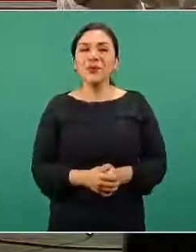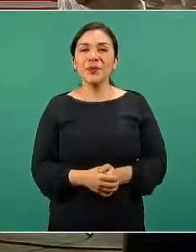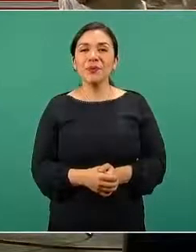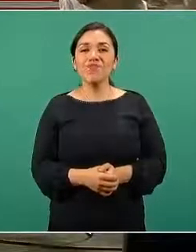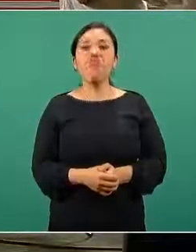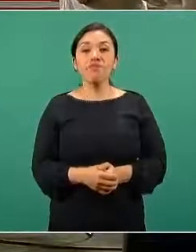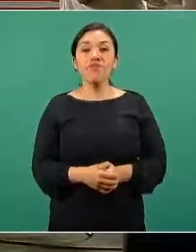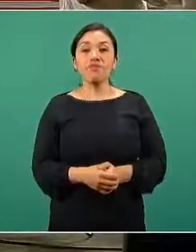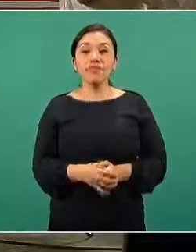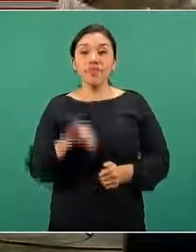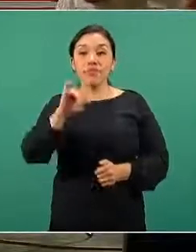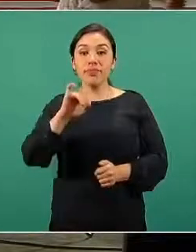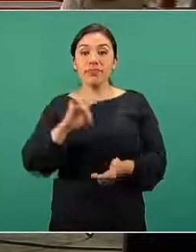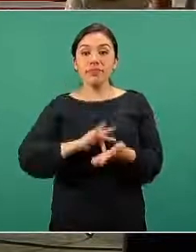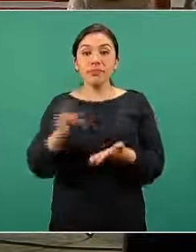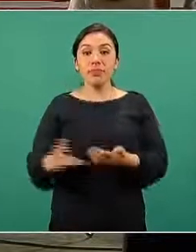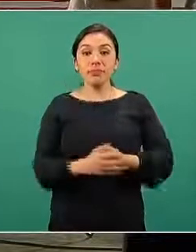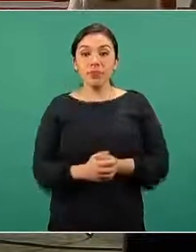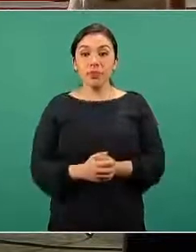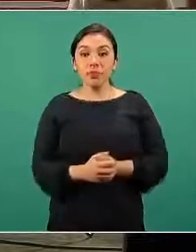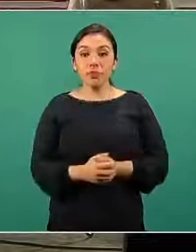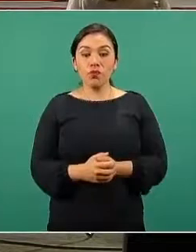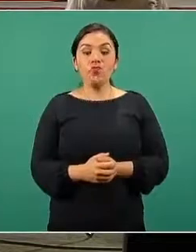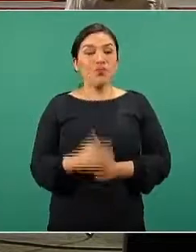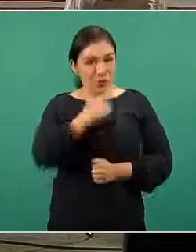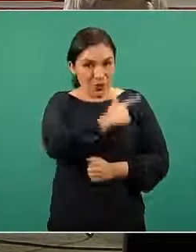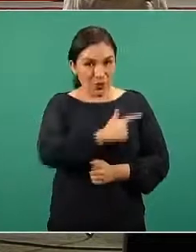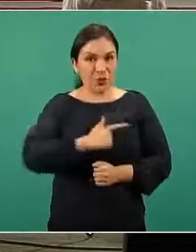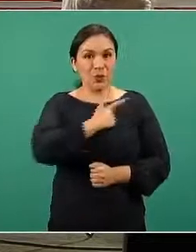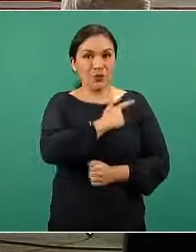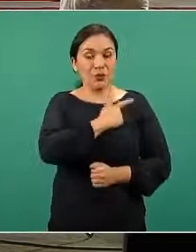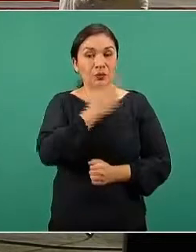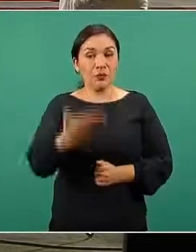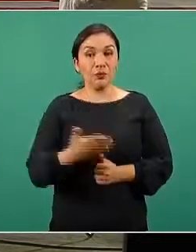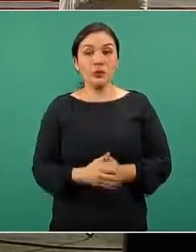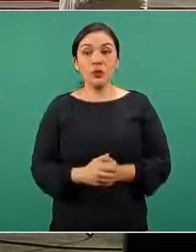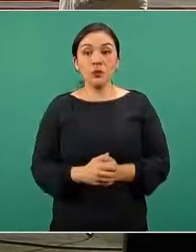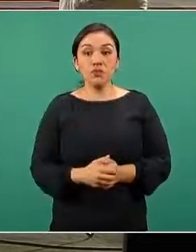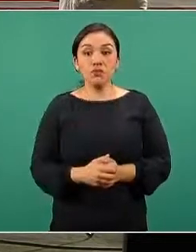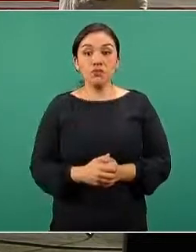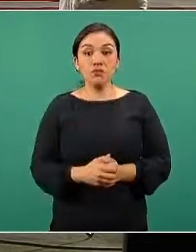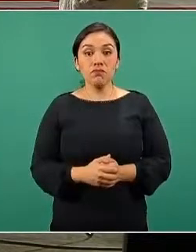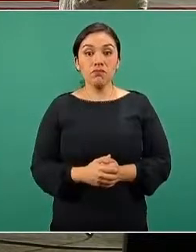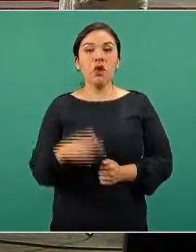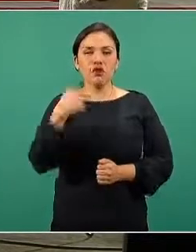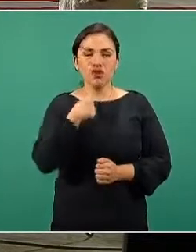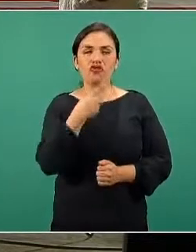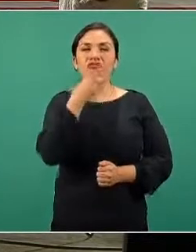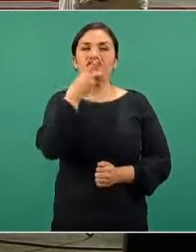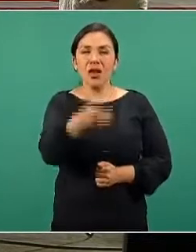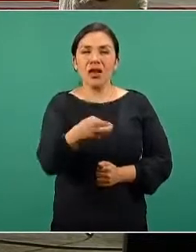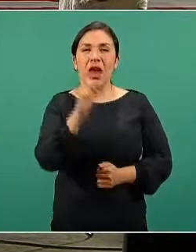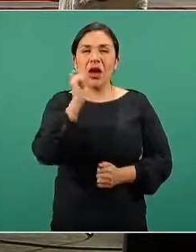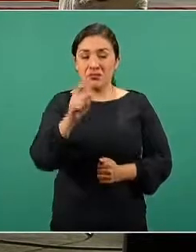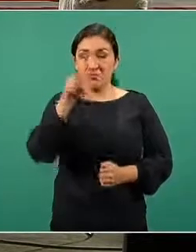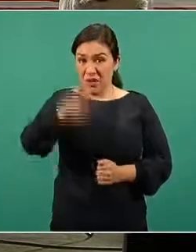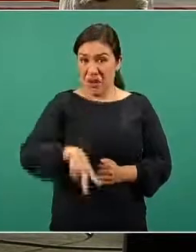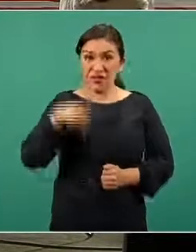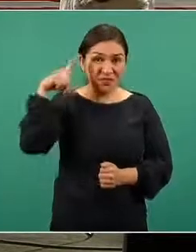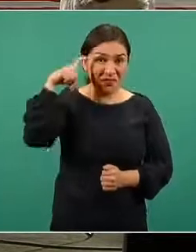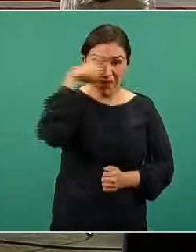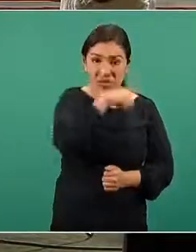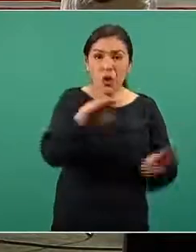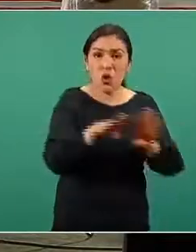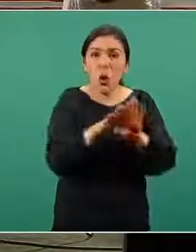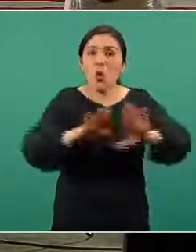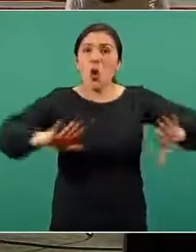doctor, por favor. Sí, por supuesto, con mucho gusto. Les decía yo que es muy complicado